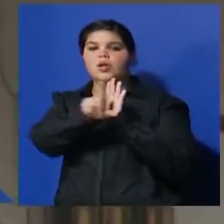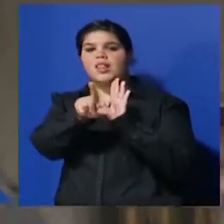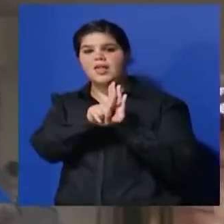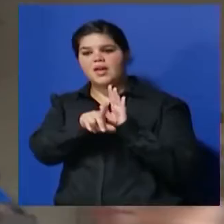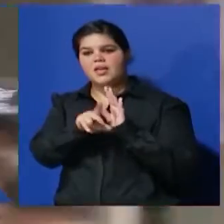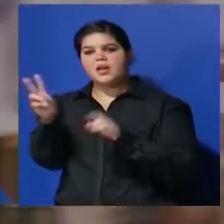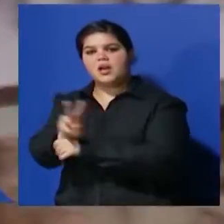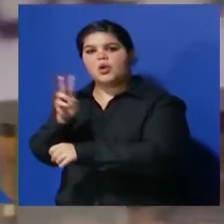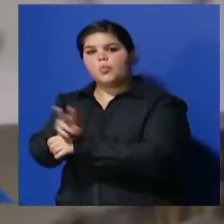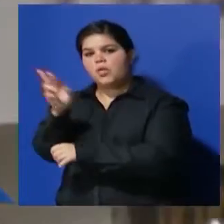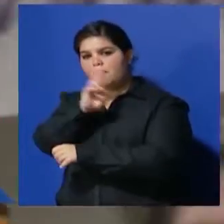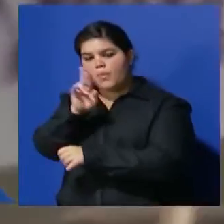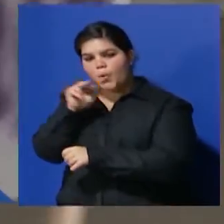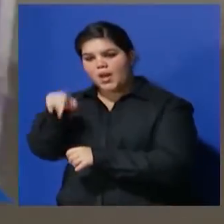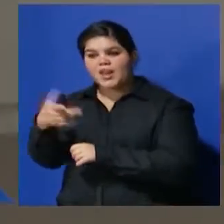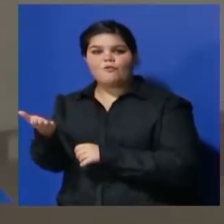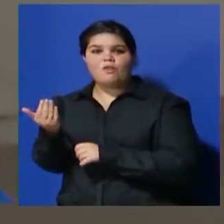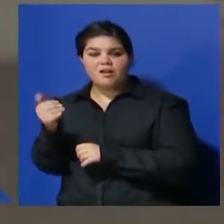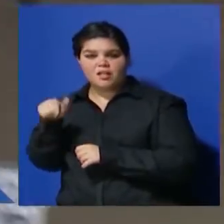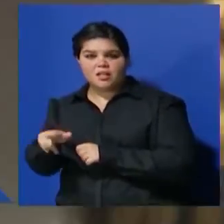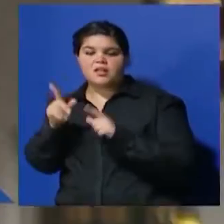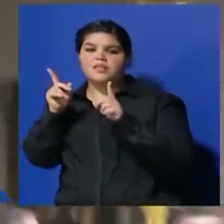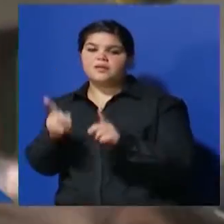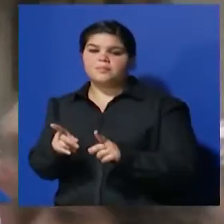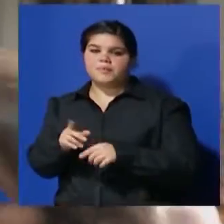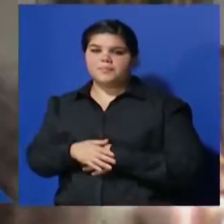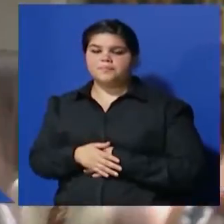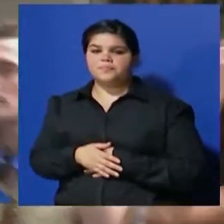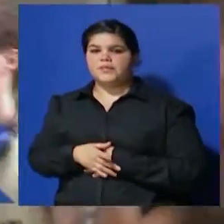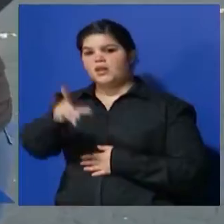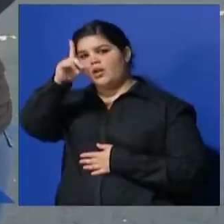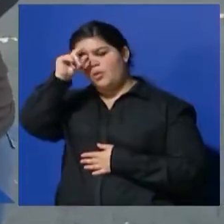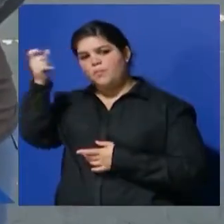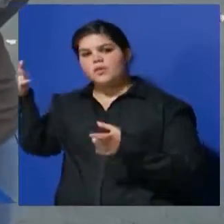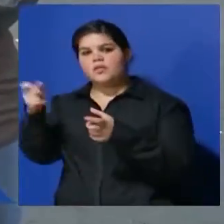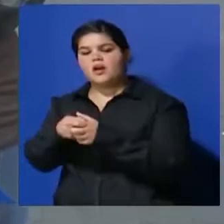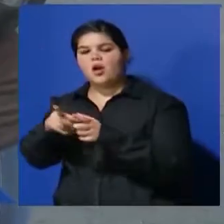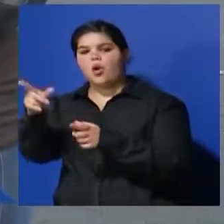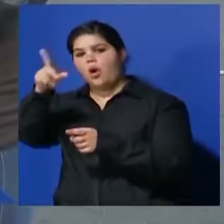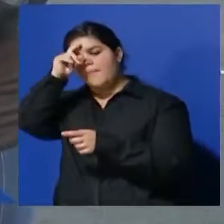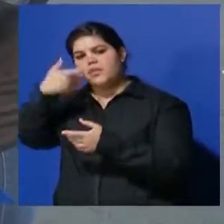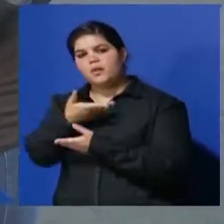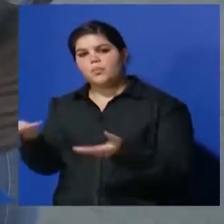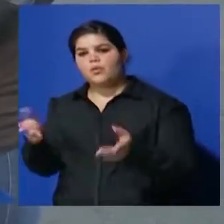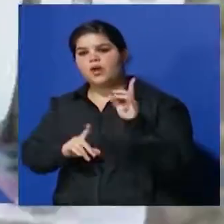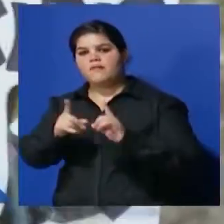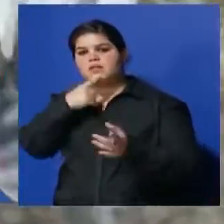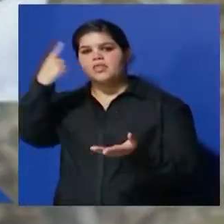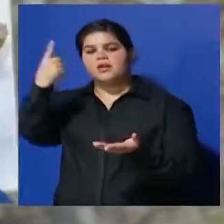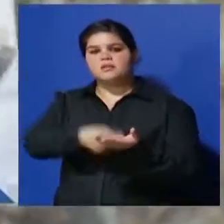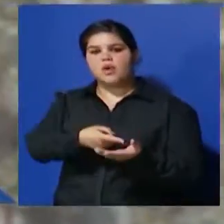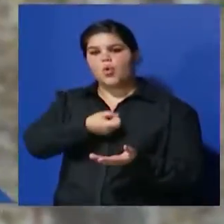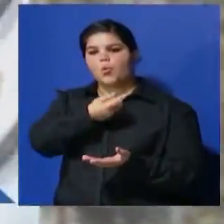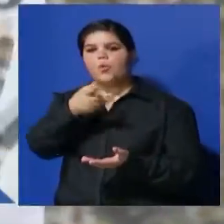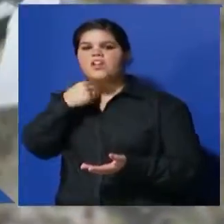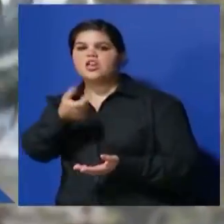mujeres, creámoslo cuando nos moralizan en los centros de salud o en el hospital público, cuando queremos o no decidir cuántos hijos o cuántas